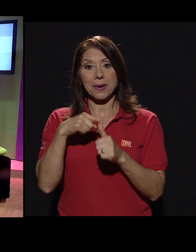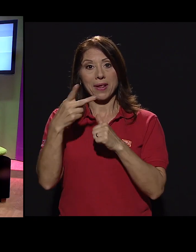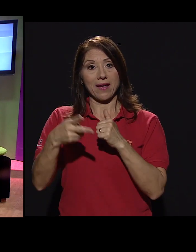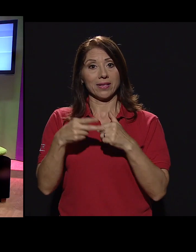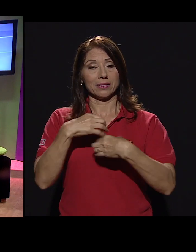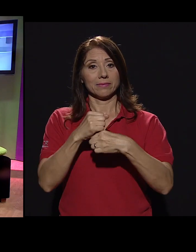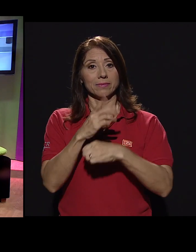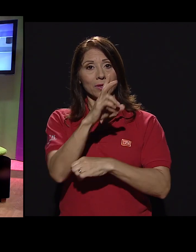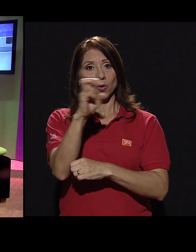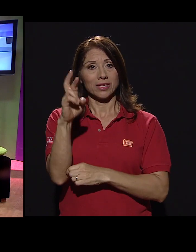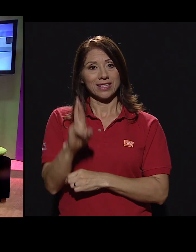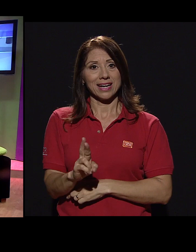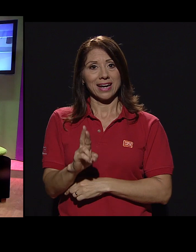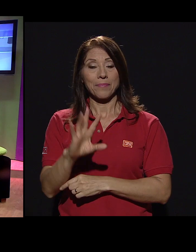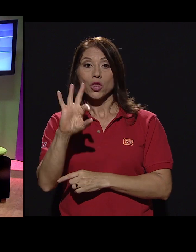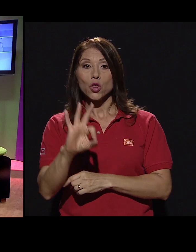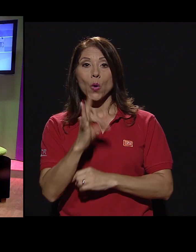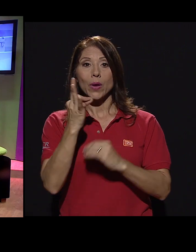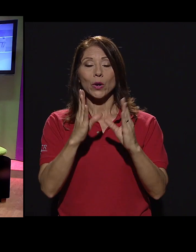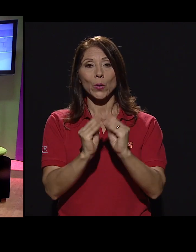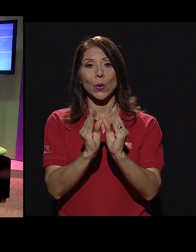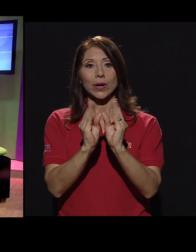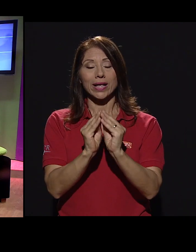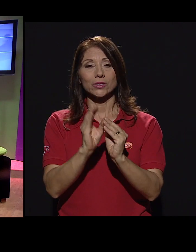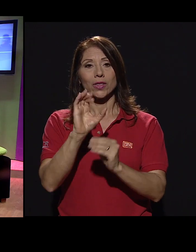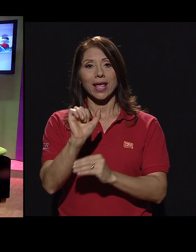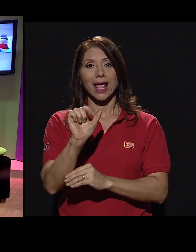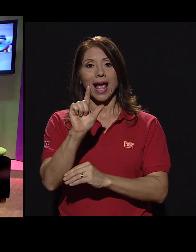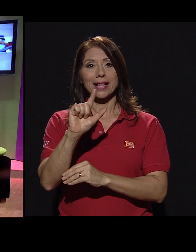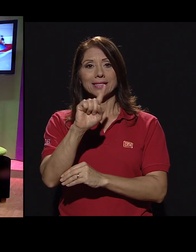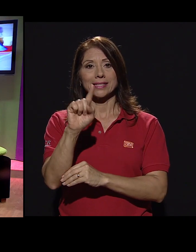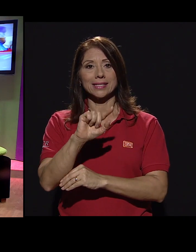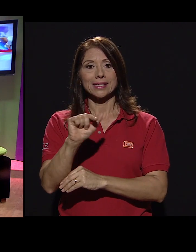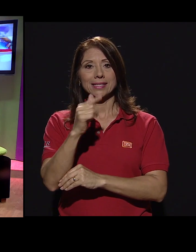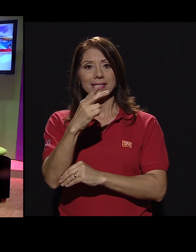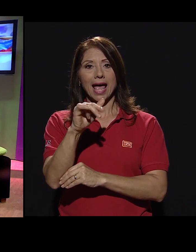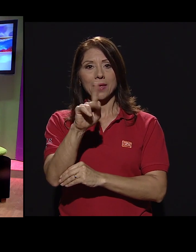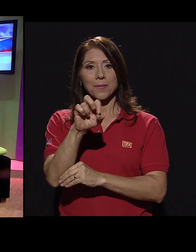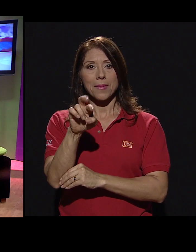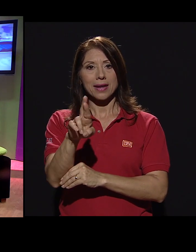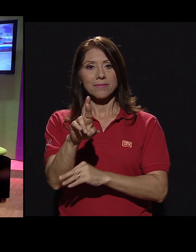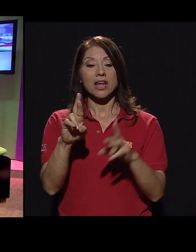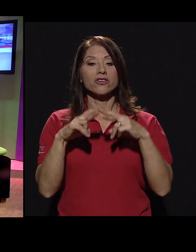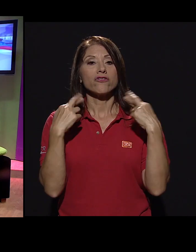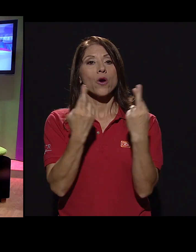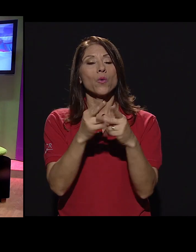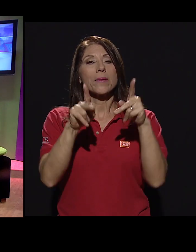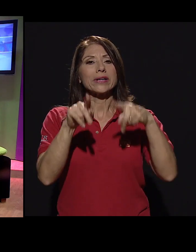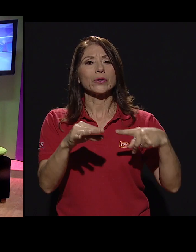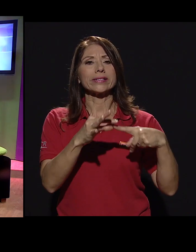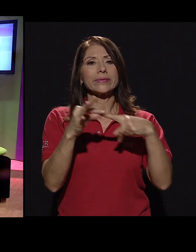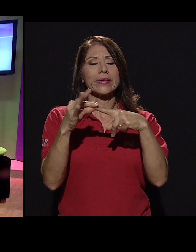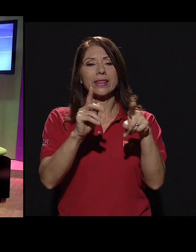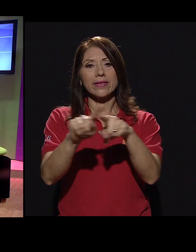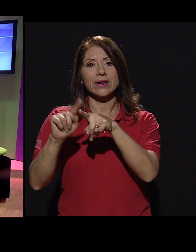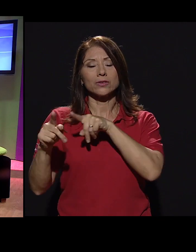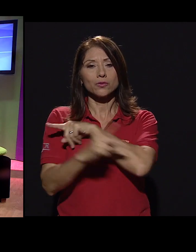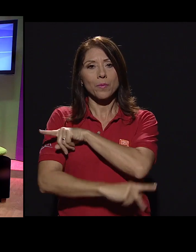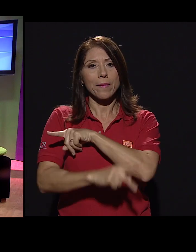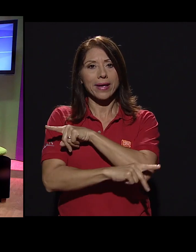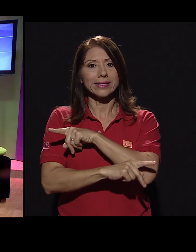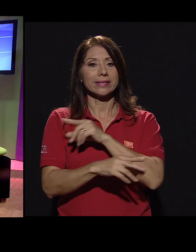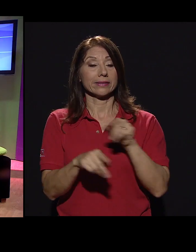por primera vez en Costa Rica Es el noveno congreso de Alzheimer Reúne a expertos de diversos países A